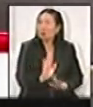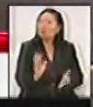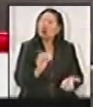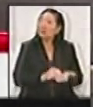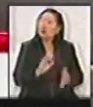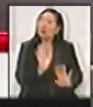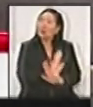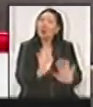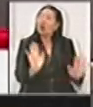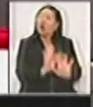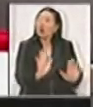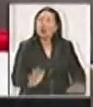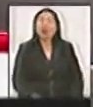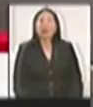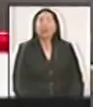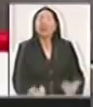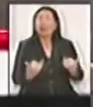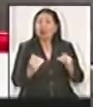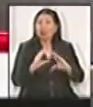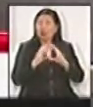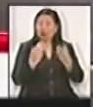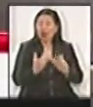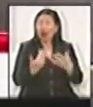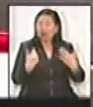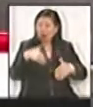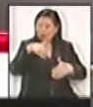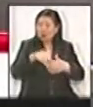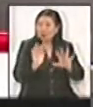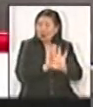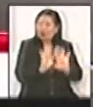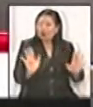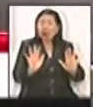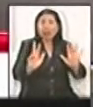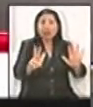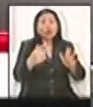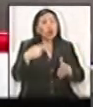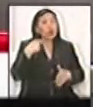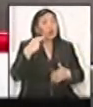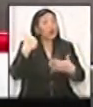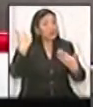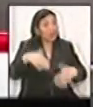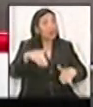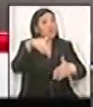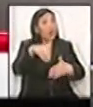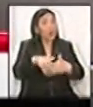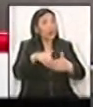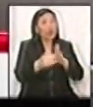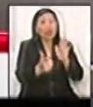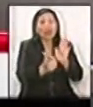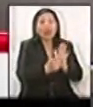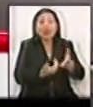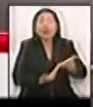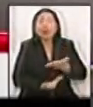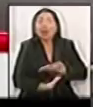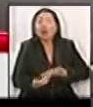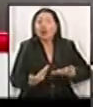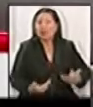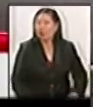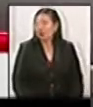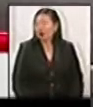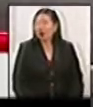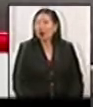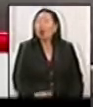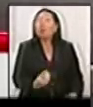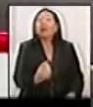vez más que a pesar de que este Congreso ya votó, presidente, el 18 de noviembre votamos la ley de negociación colectiva,